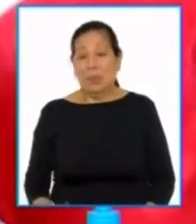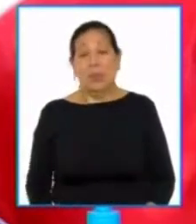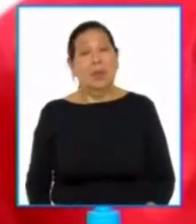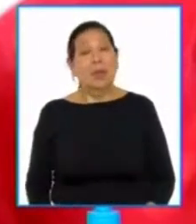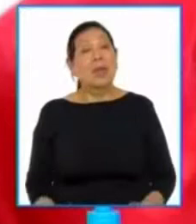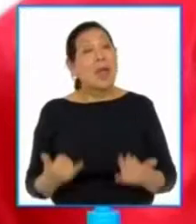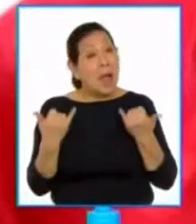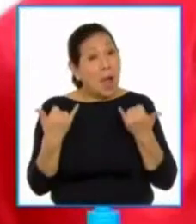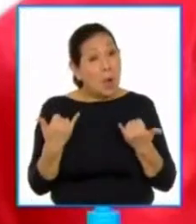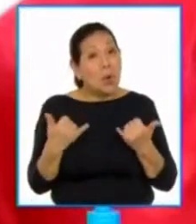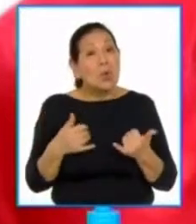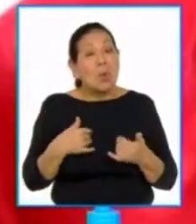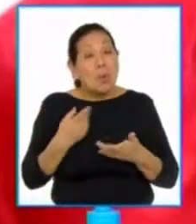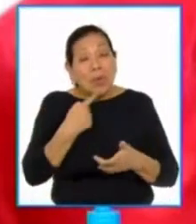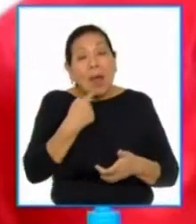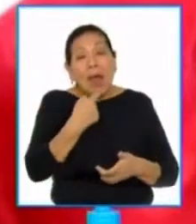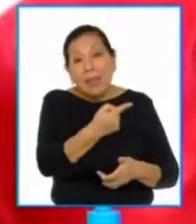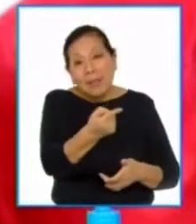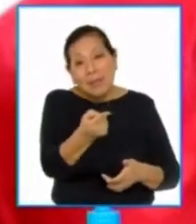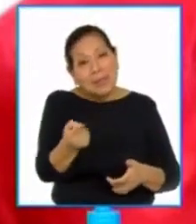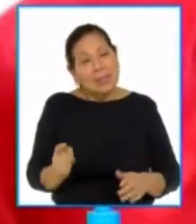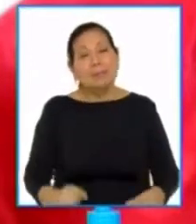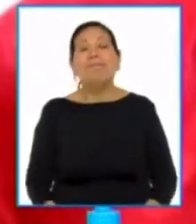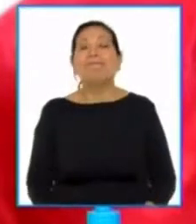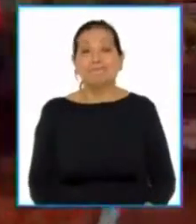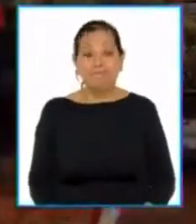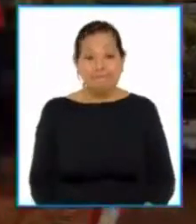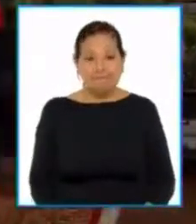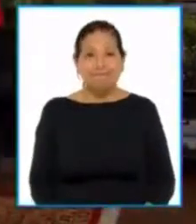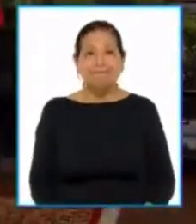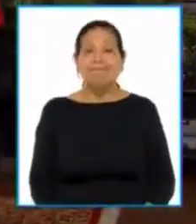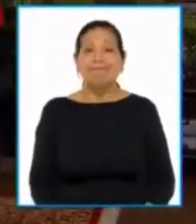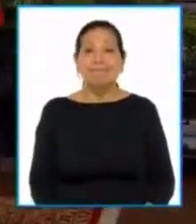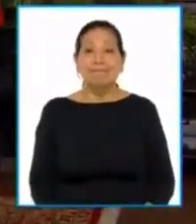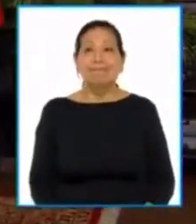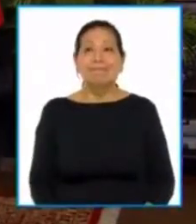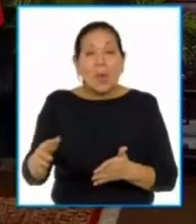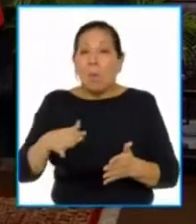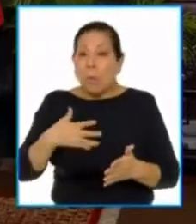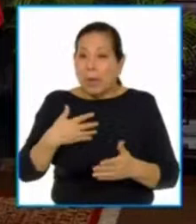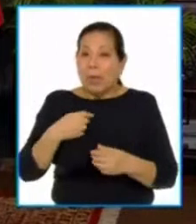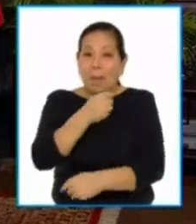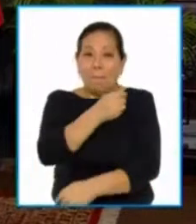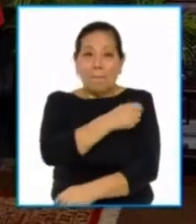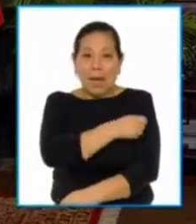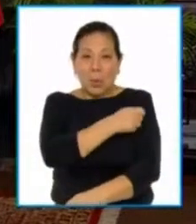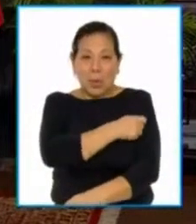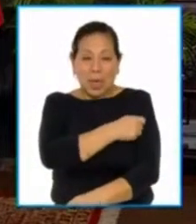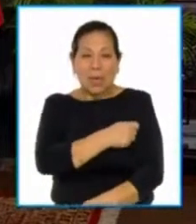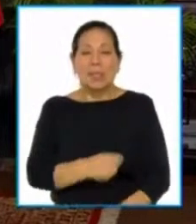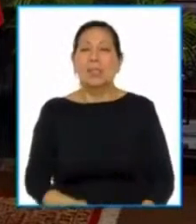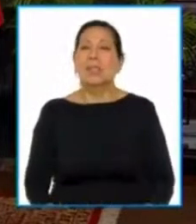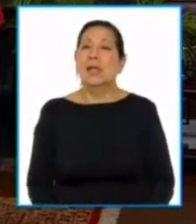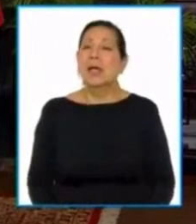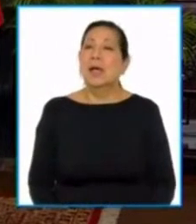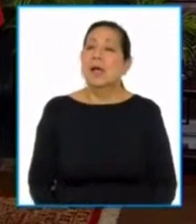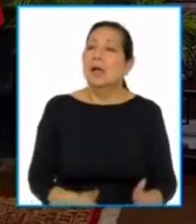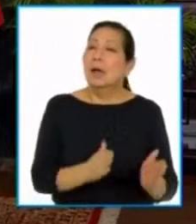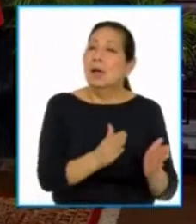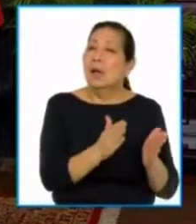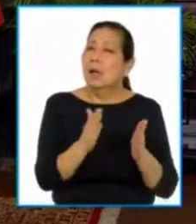que por ahora puedo informar. Muchas gracias. Finalmente, entonces, va vacunados.